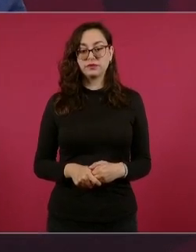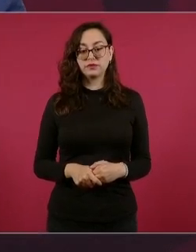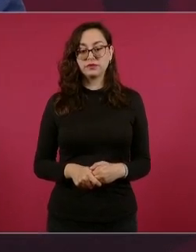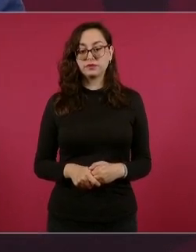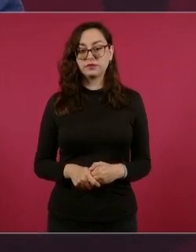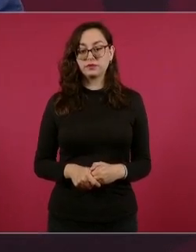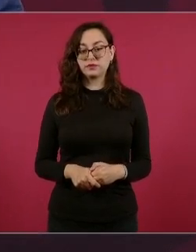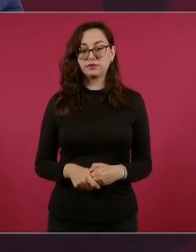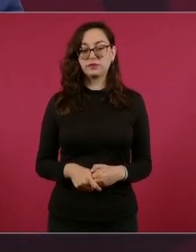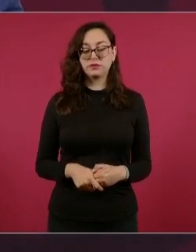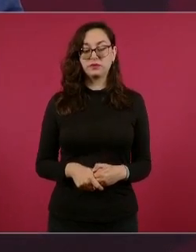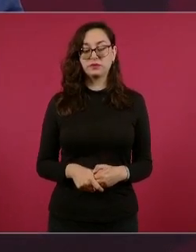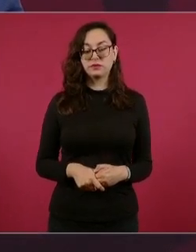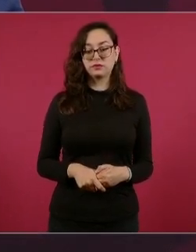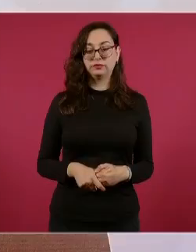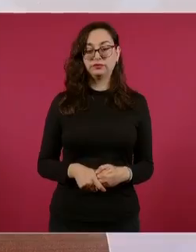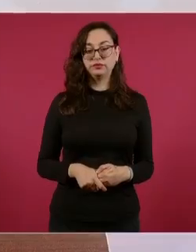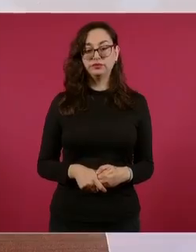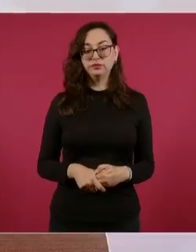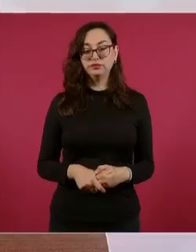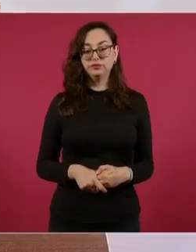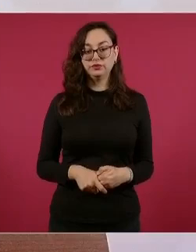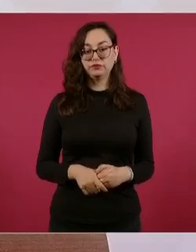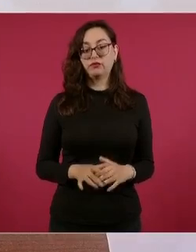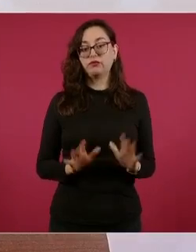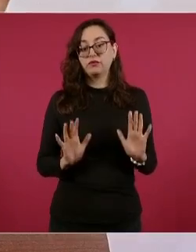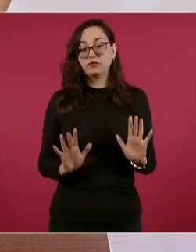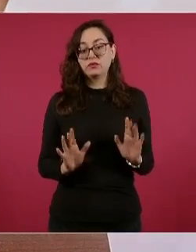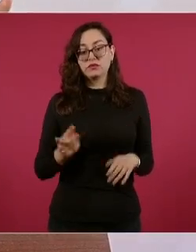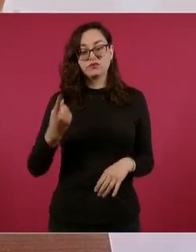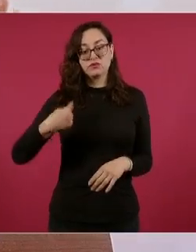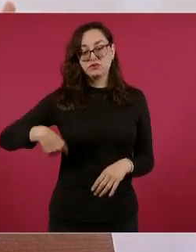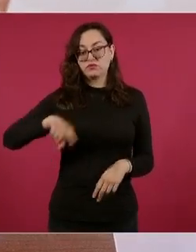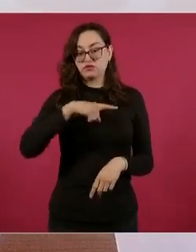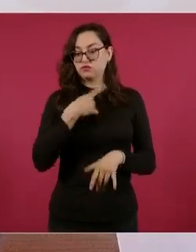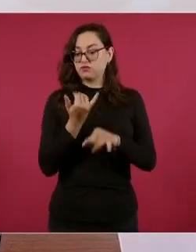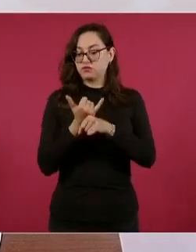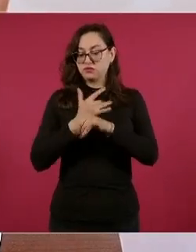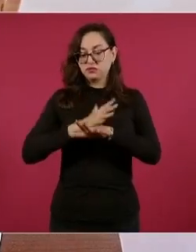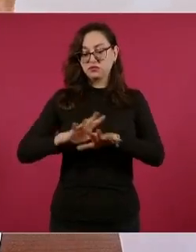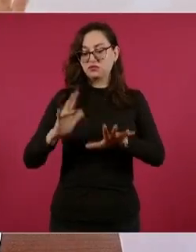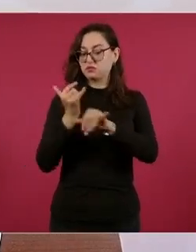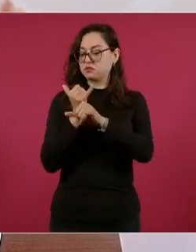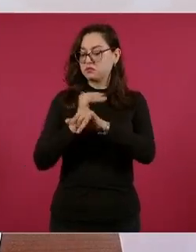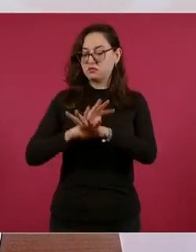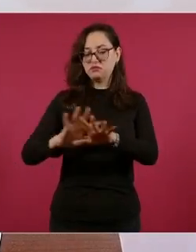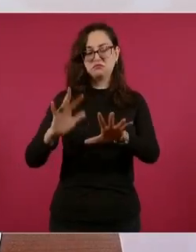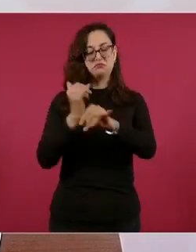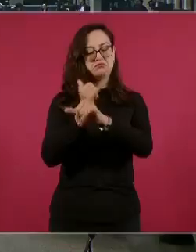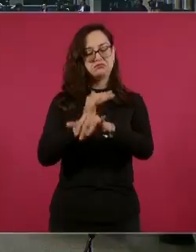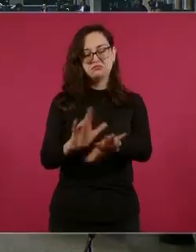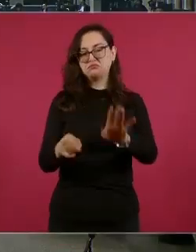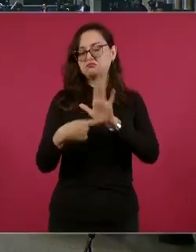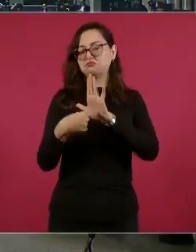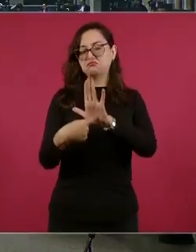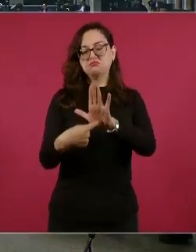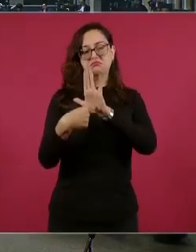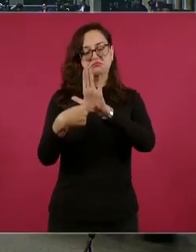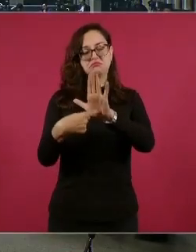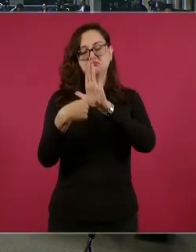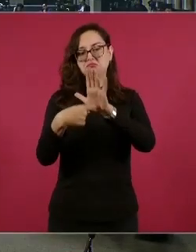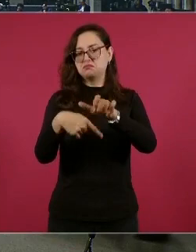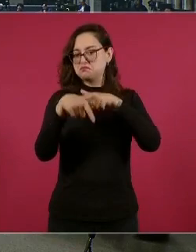seguir informando, ¿no? Mientras estemos, y estamos hablando, y es un hecho